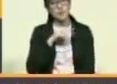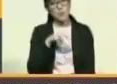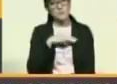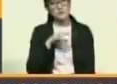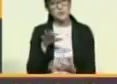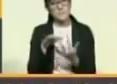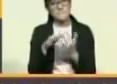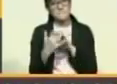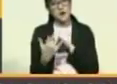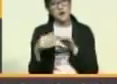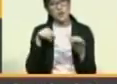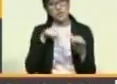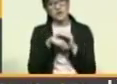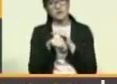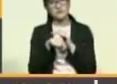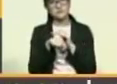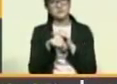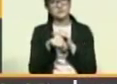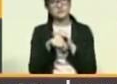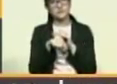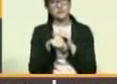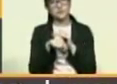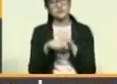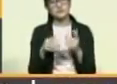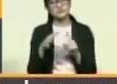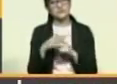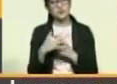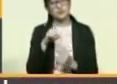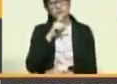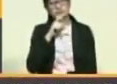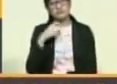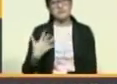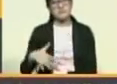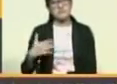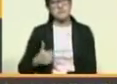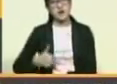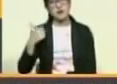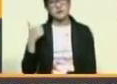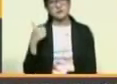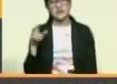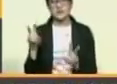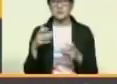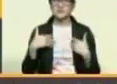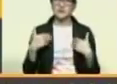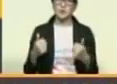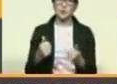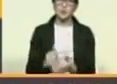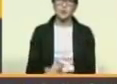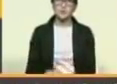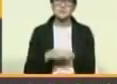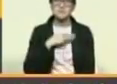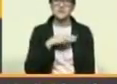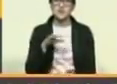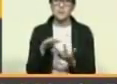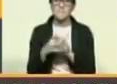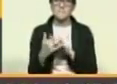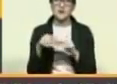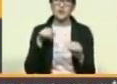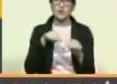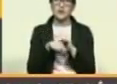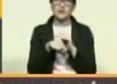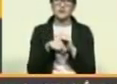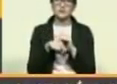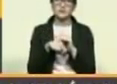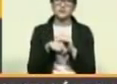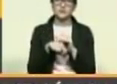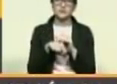Barrio Adentro, bueno, tendríamos una situación complicada desde el punto de vista de la salud. Porque la misión Barrio Adentro